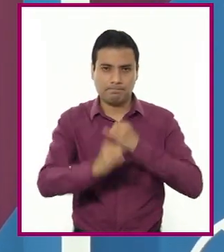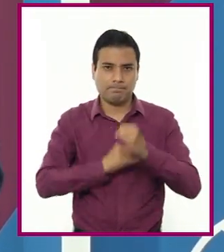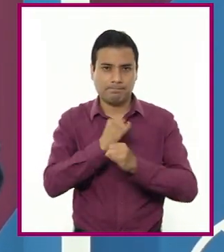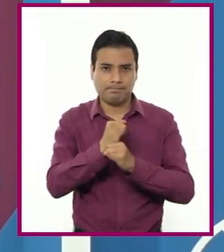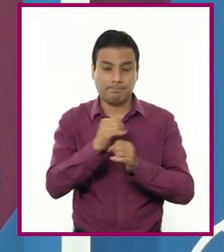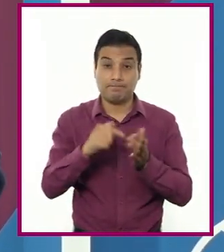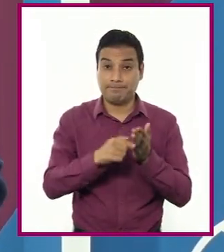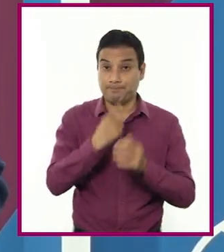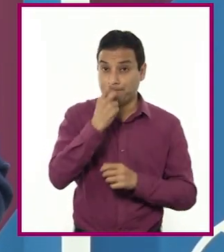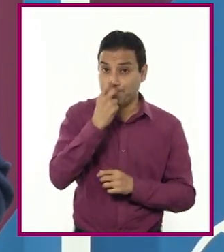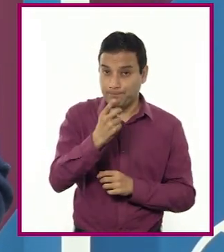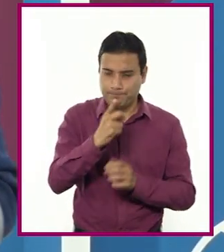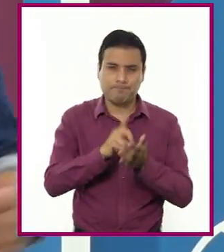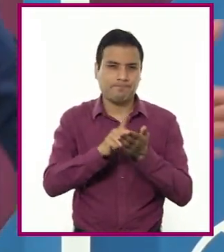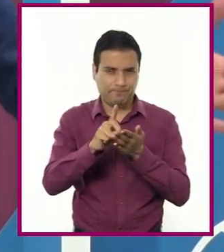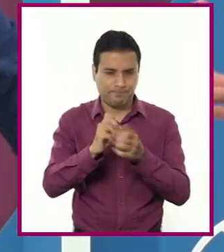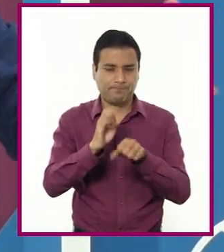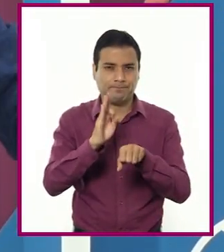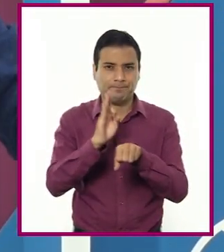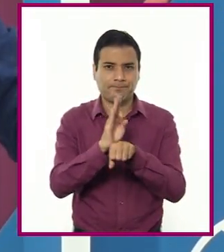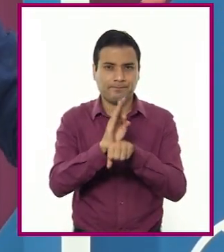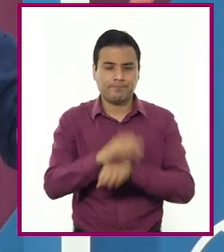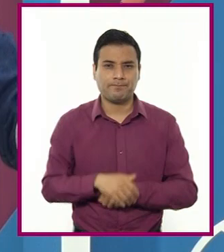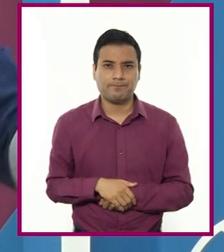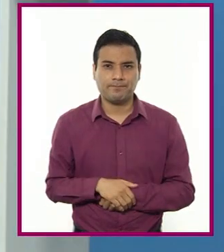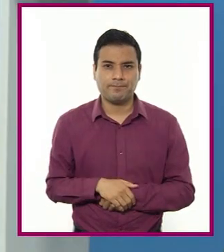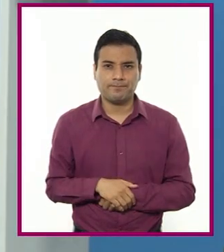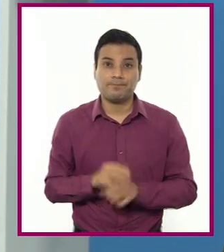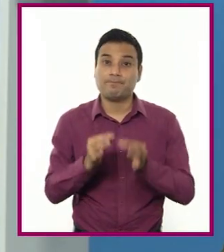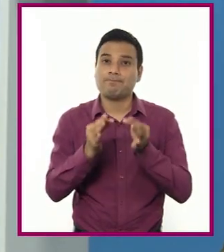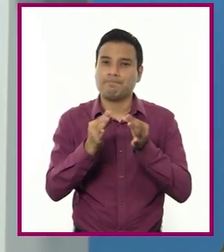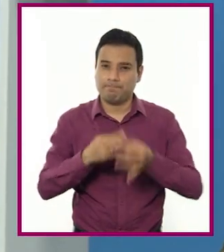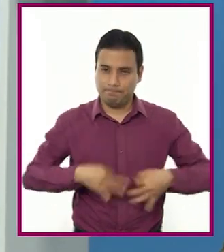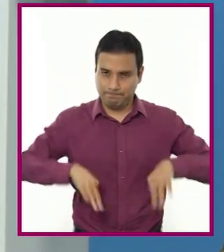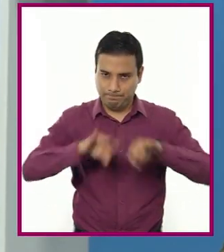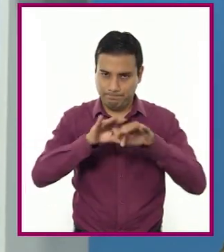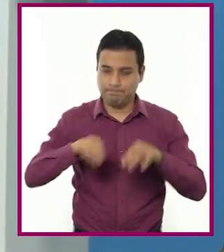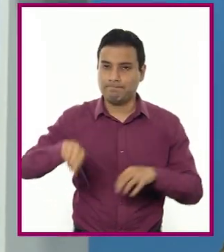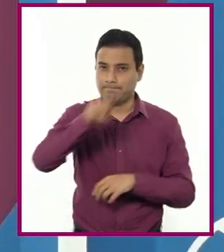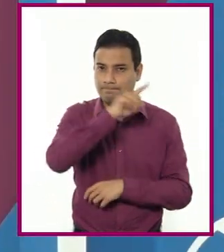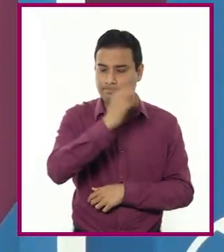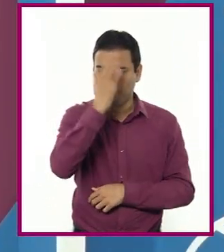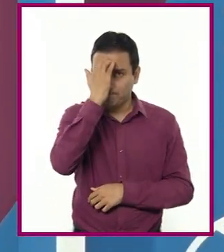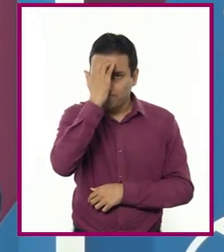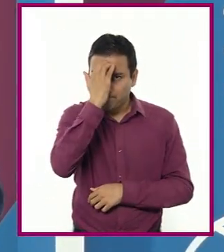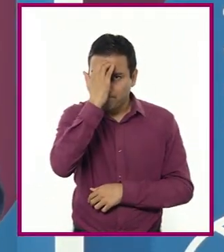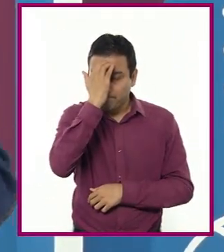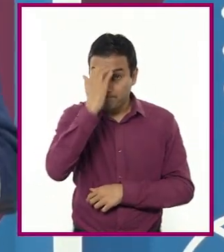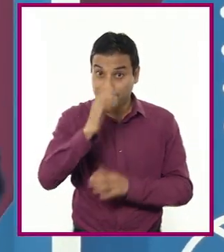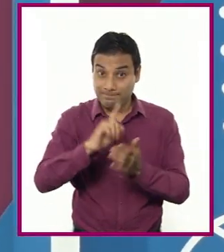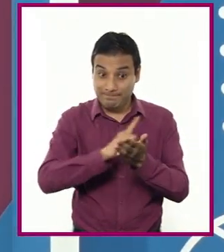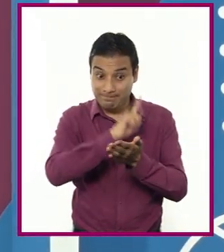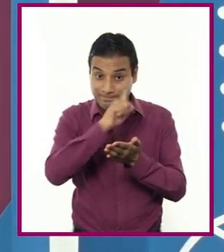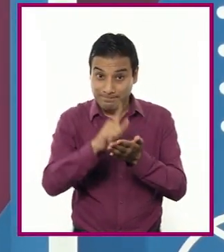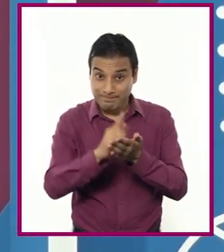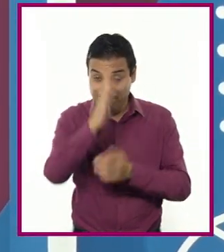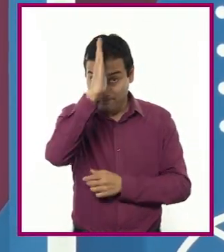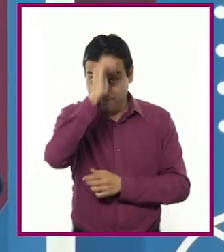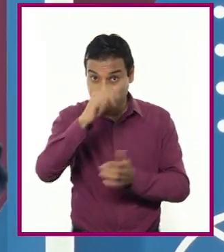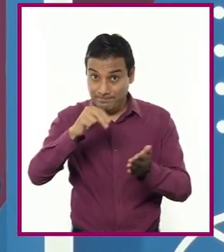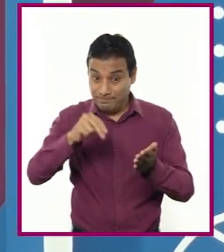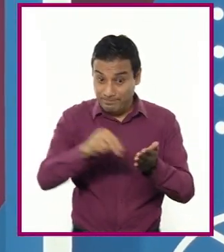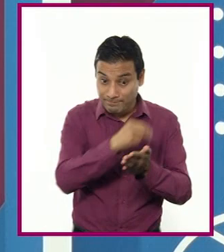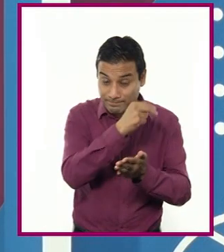se garantiza su ejercicio. Es importante conocerlo porque al firmar un tratado de este tipo, un país